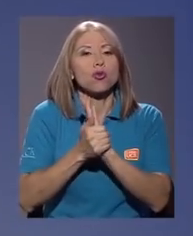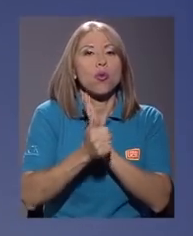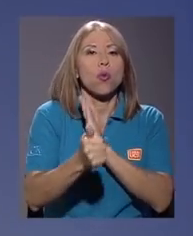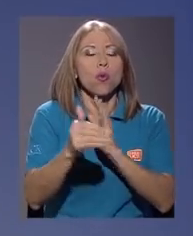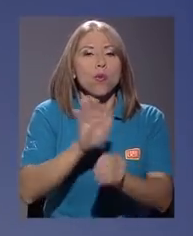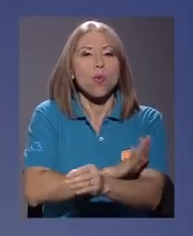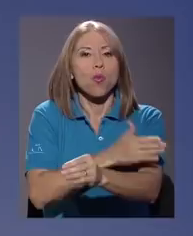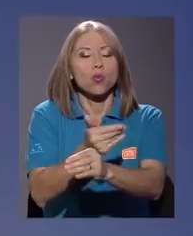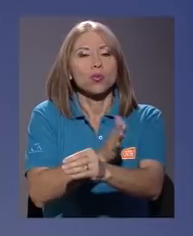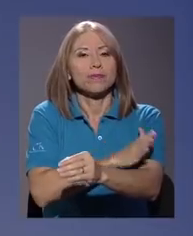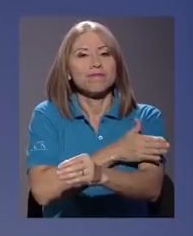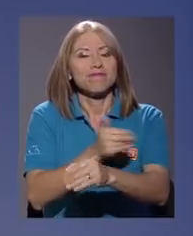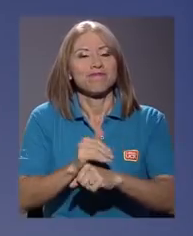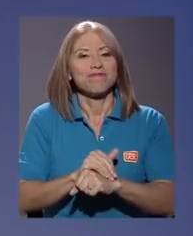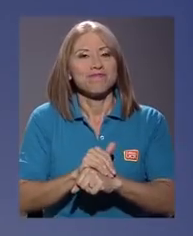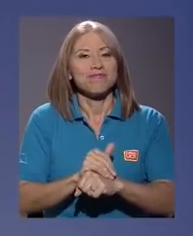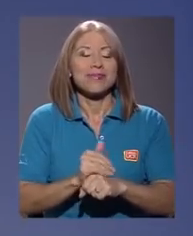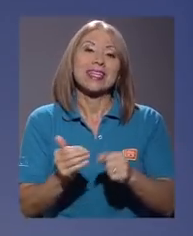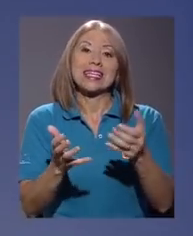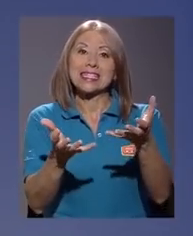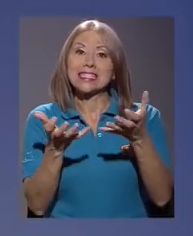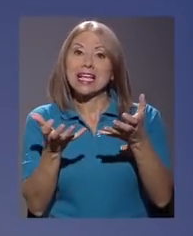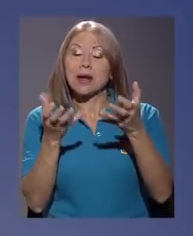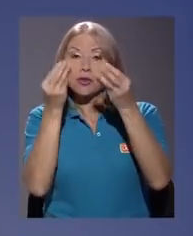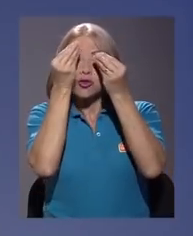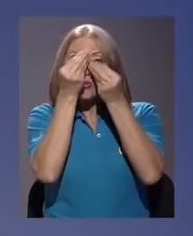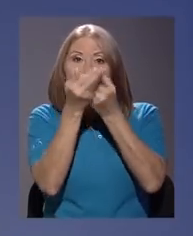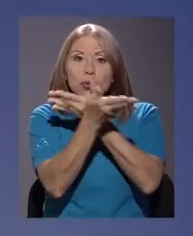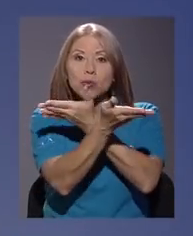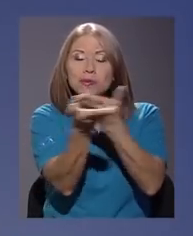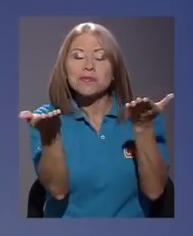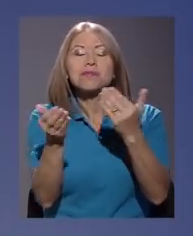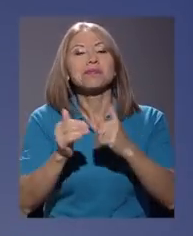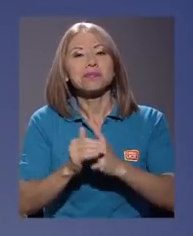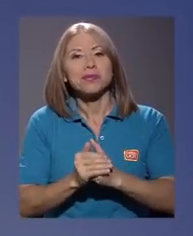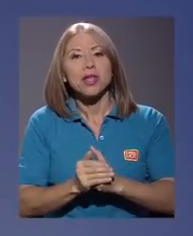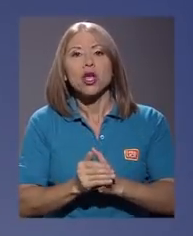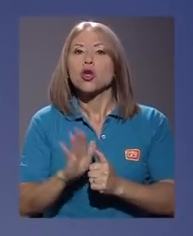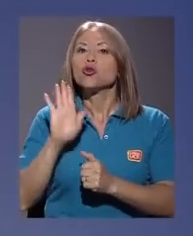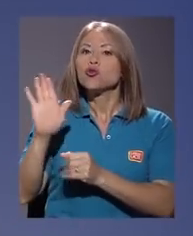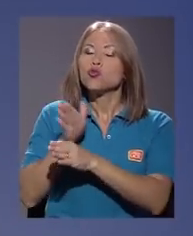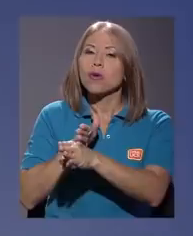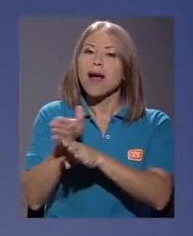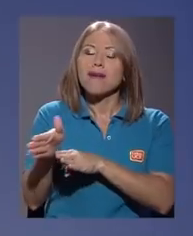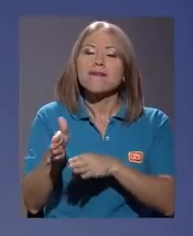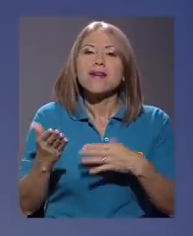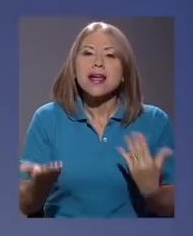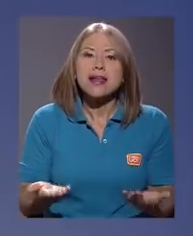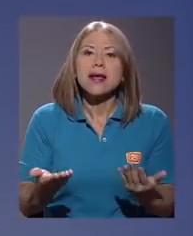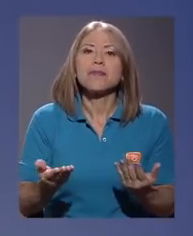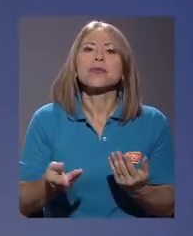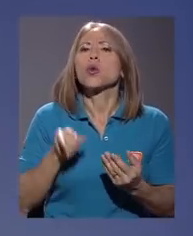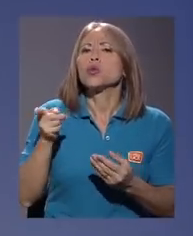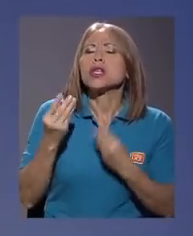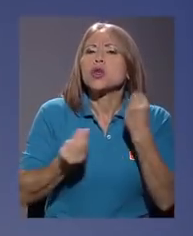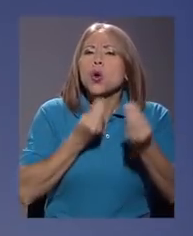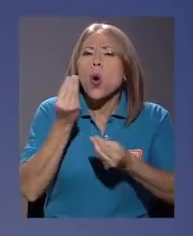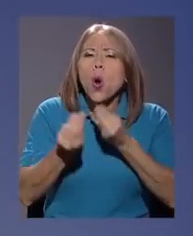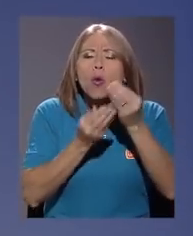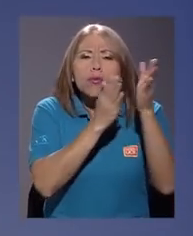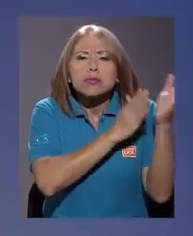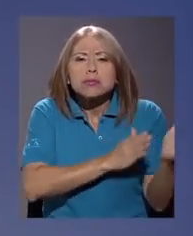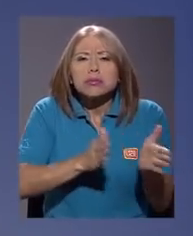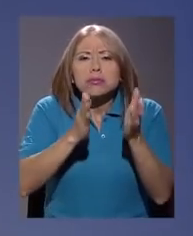eh quisiéramos compartir con con la gente que nos que nos mira tu carrera un poco Cómo te has formado ad en el ámbito